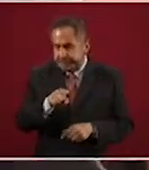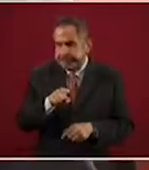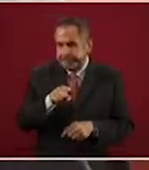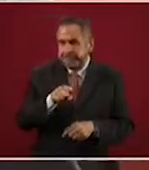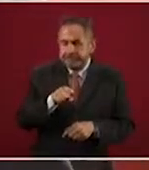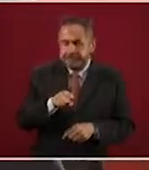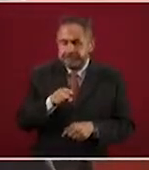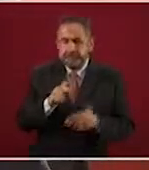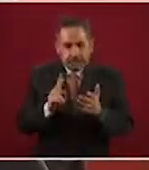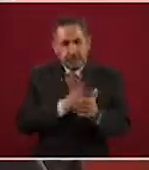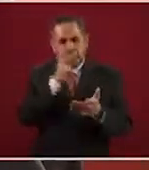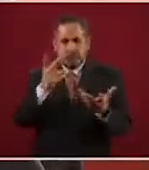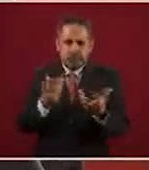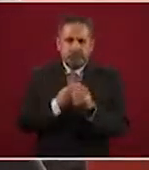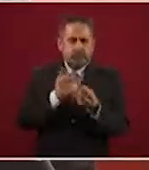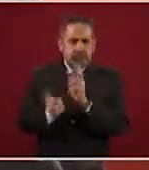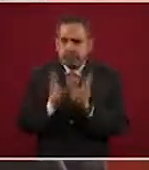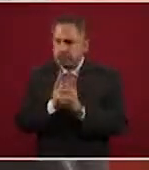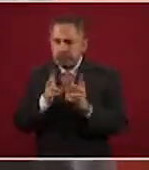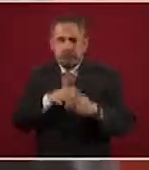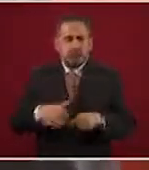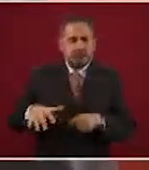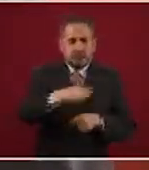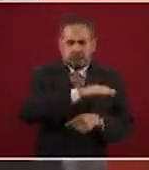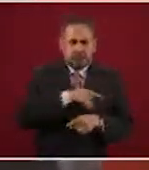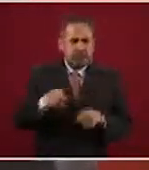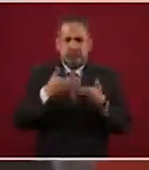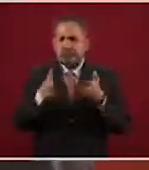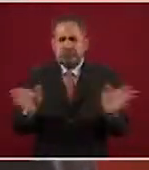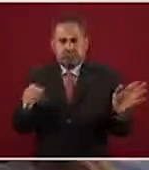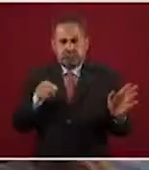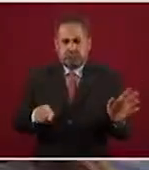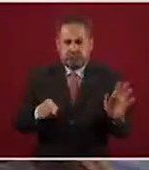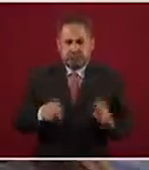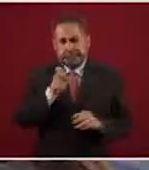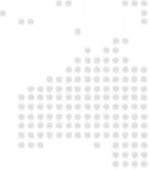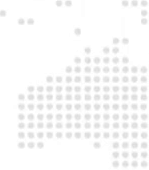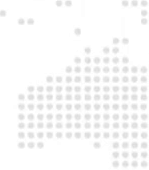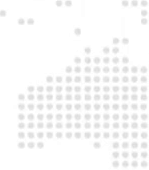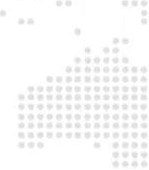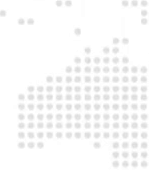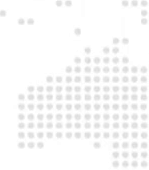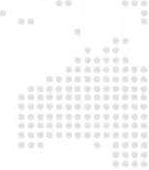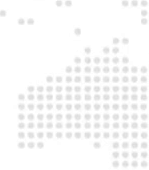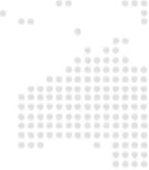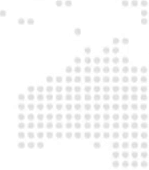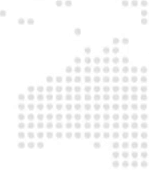una conversación ahí abierta. Ese es el plan.